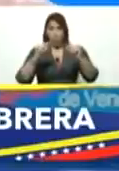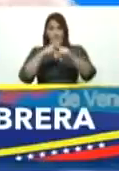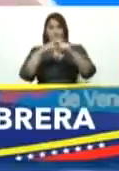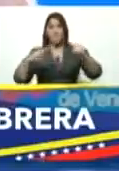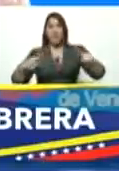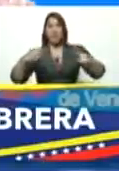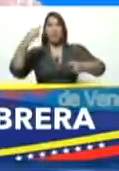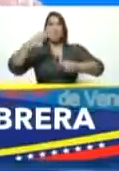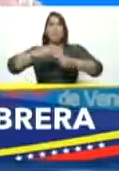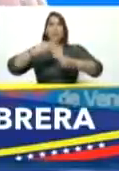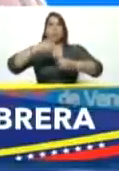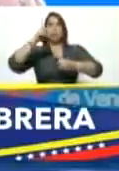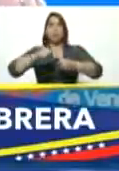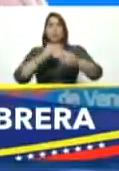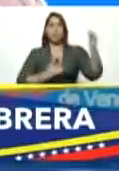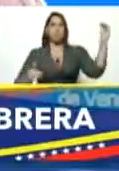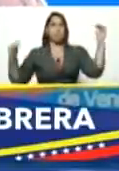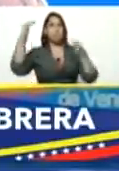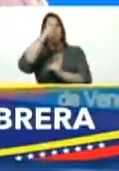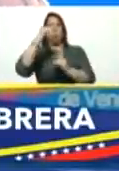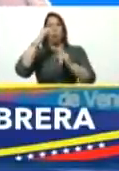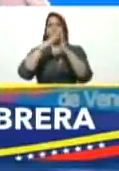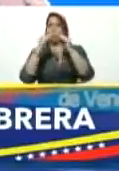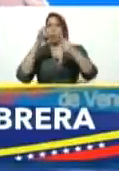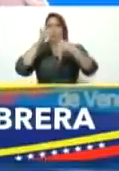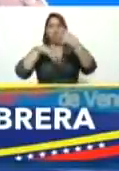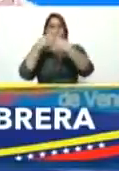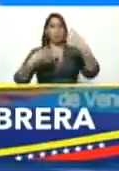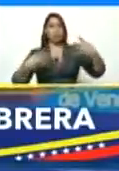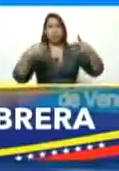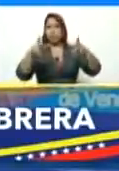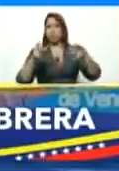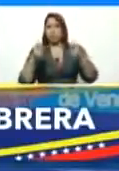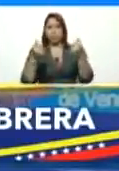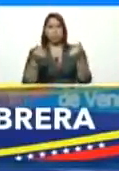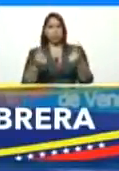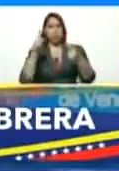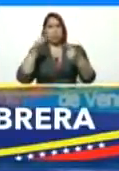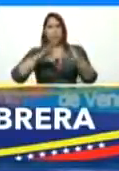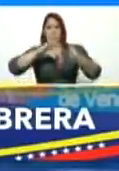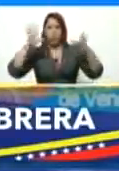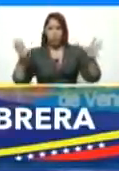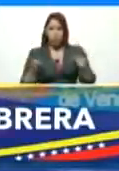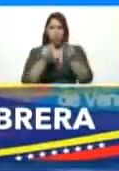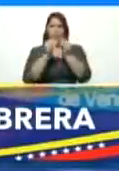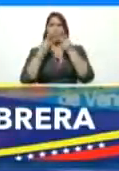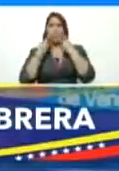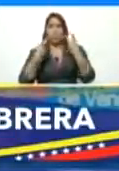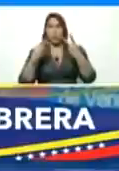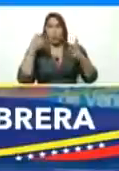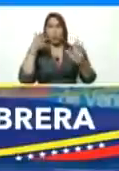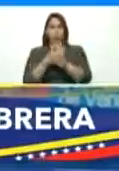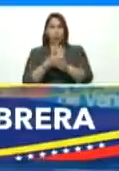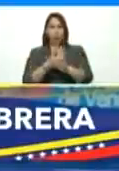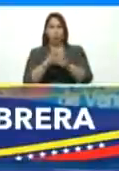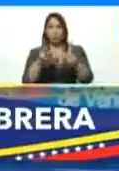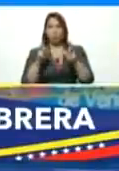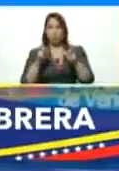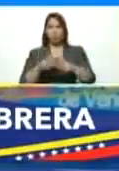y la subida de todas las tablas salariales en consecuencia y este anuncio de salarización